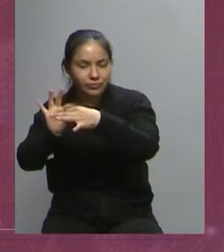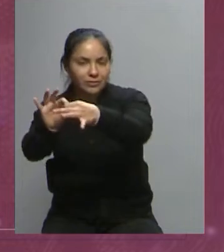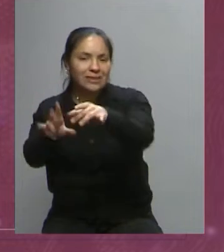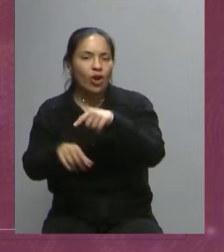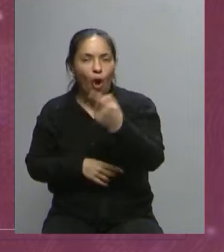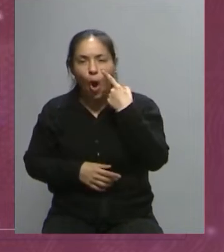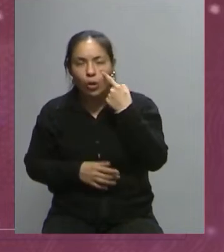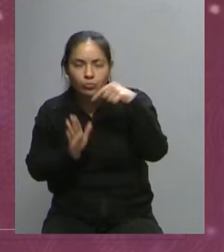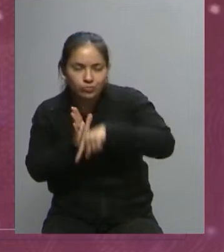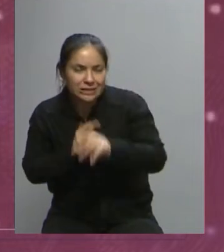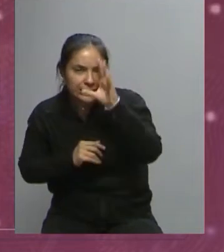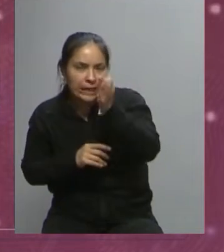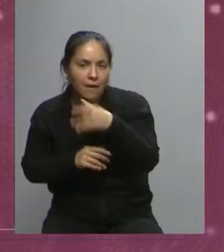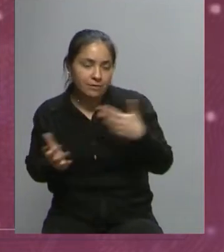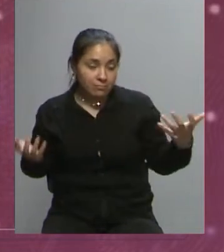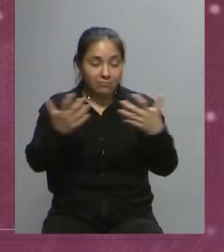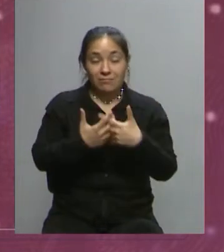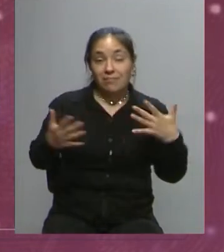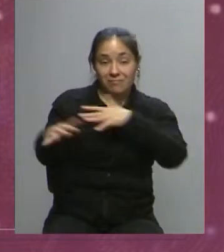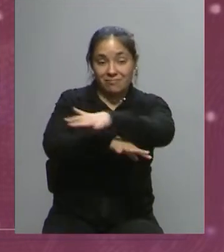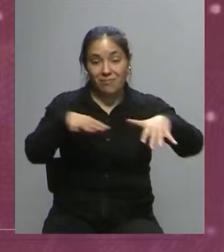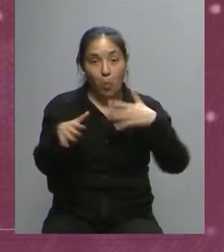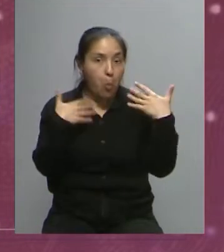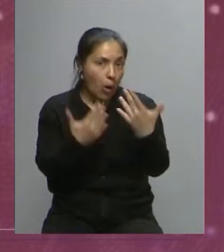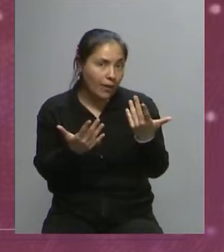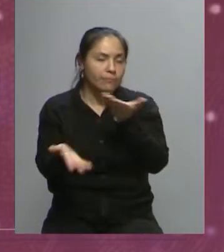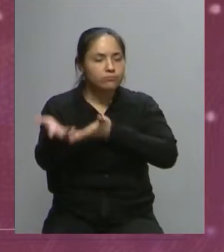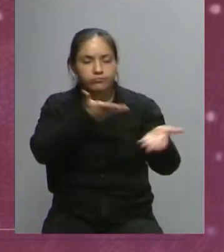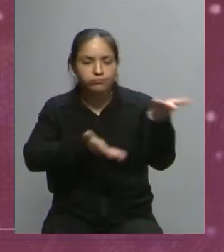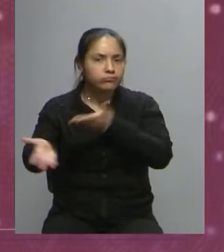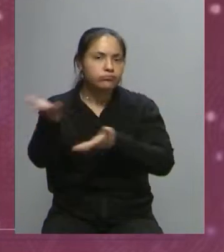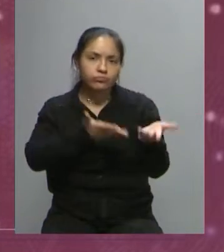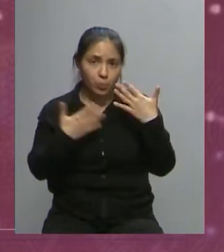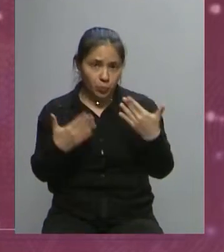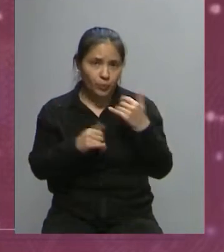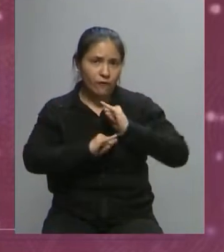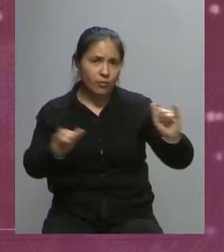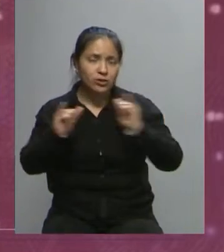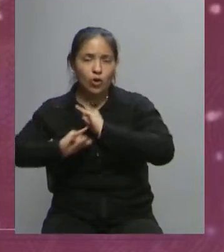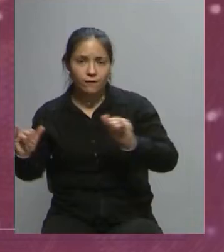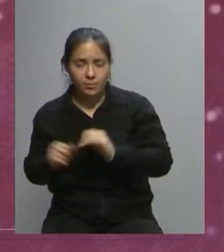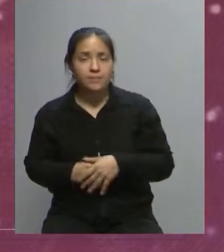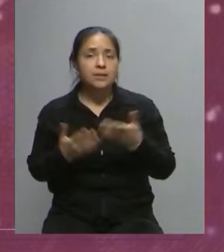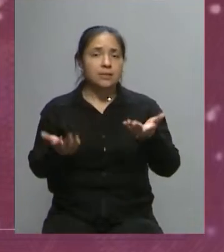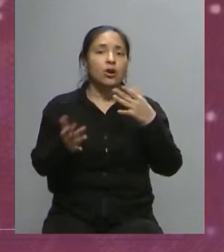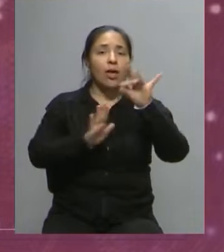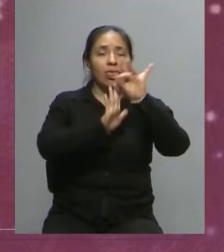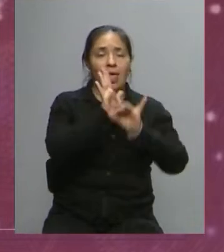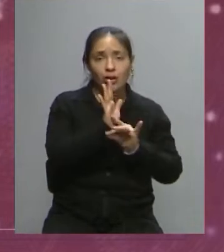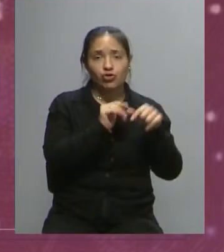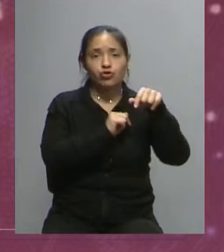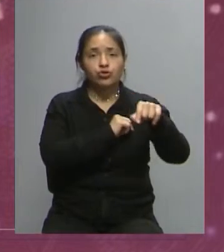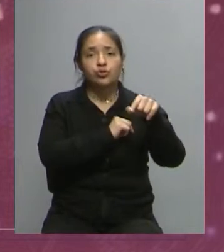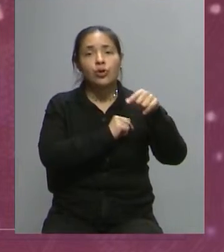integración que vimos de la estadística históricamente, como vos decías correctamente, en ciencia de datos lo vamos a ver de una manera mucho